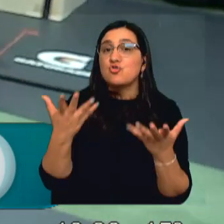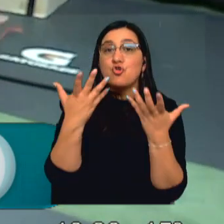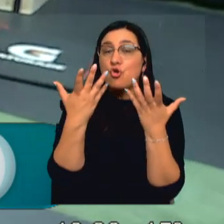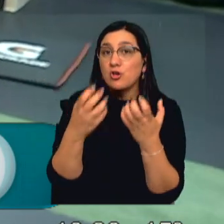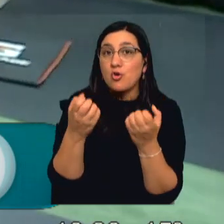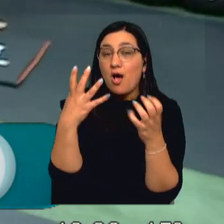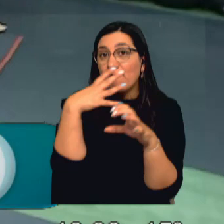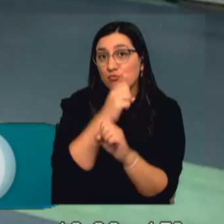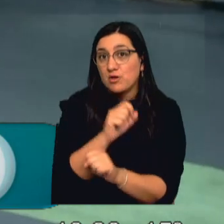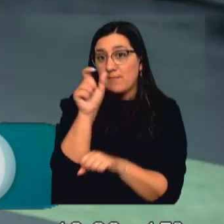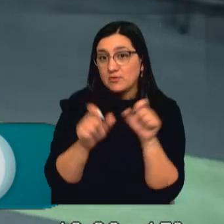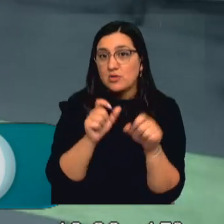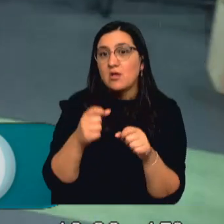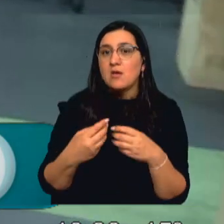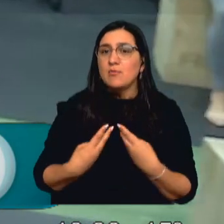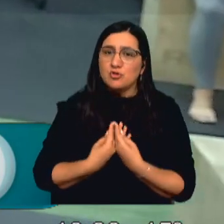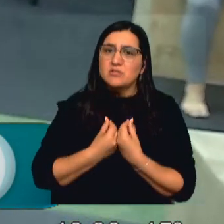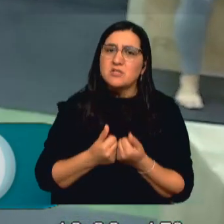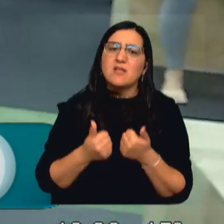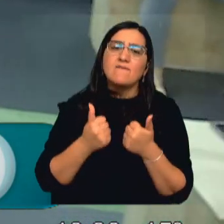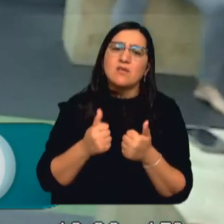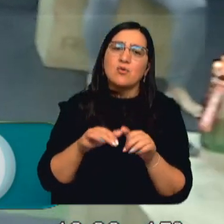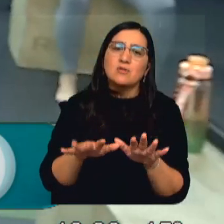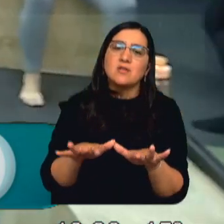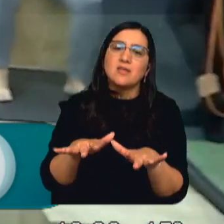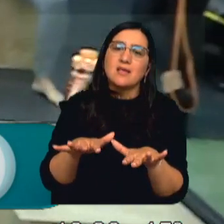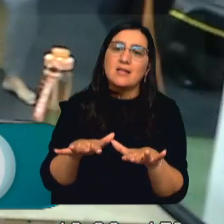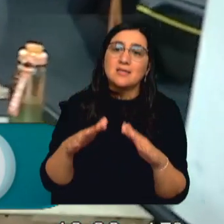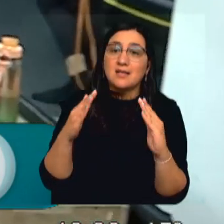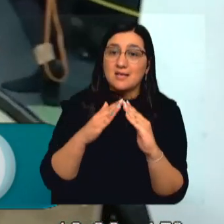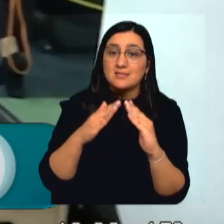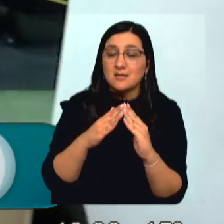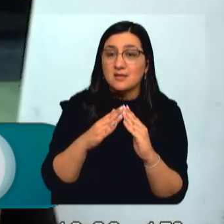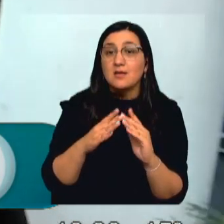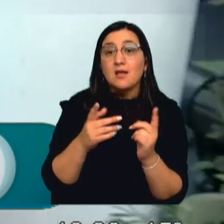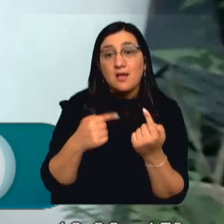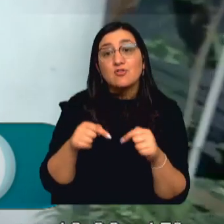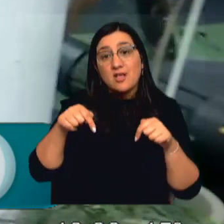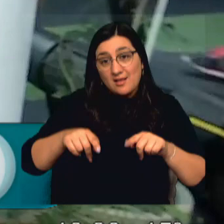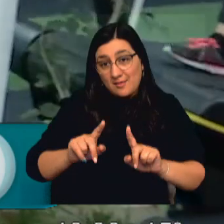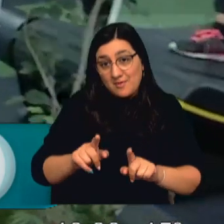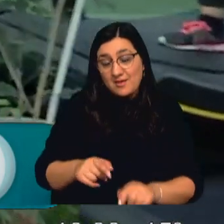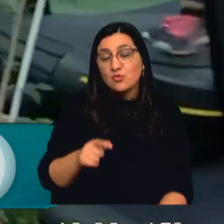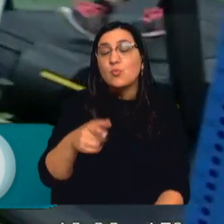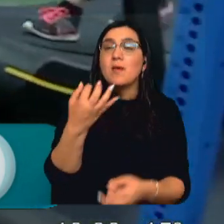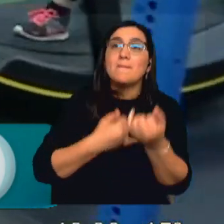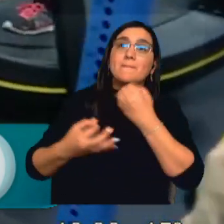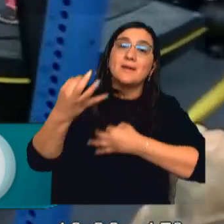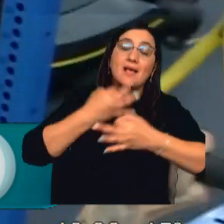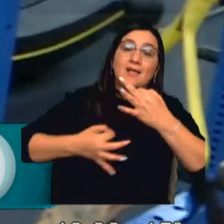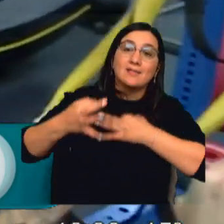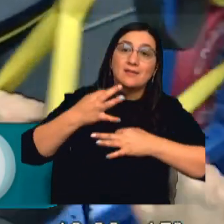gente, pero todos se sienten bien cuando se descalzan en las casas. Bueno, un poco con eso tiene que ver. Y además, vos me explicaste una vez como que